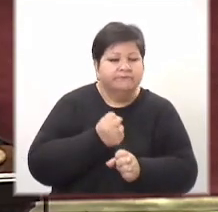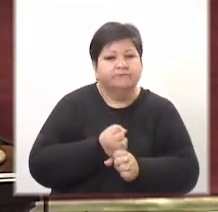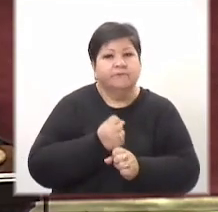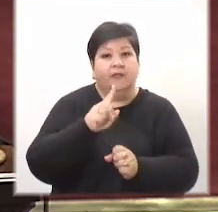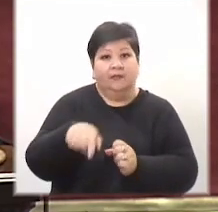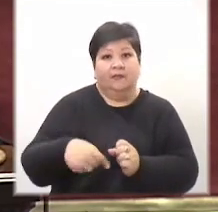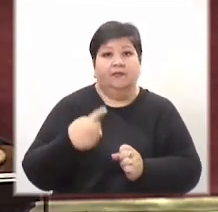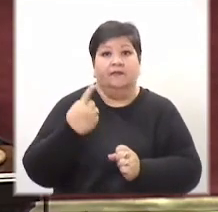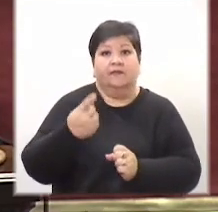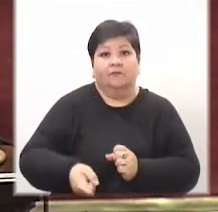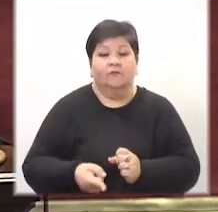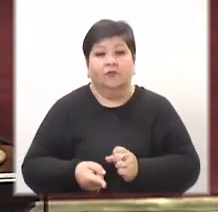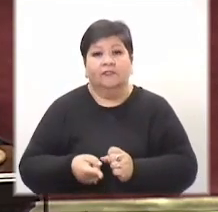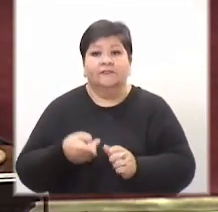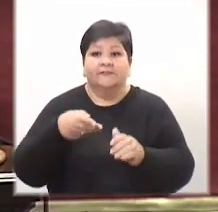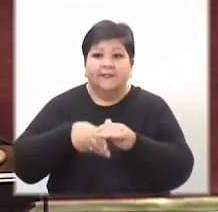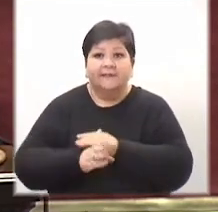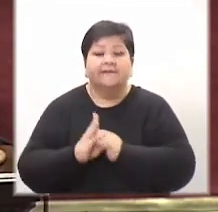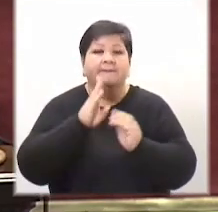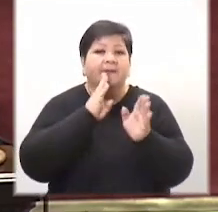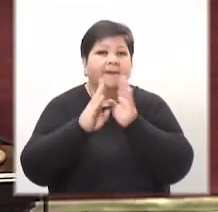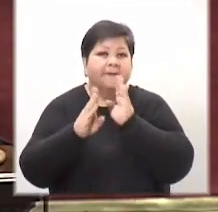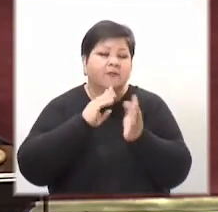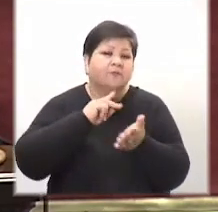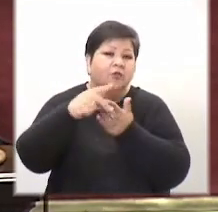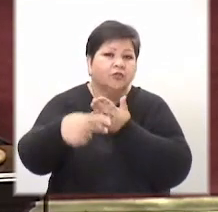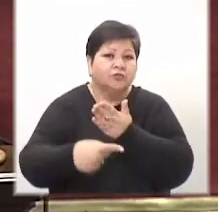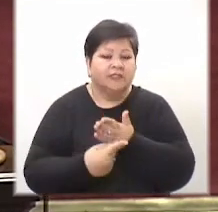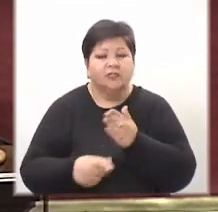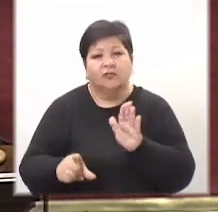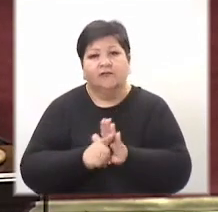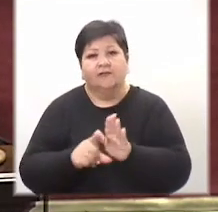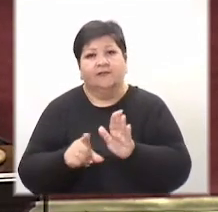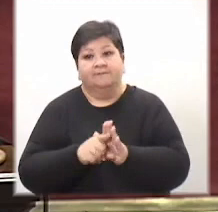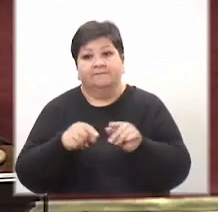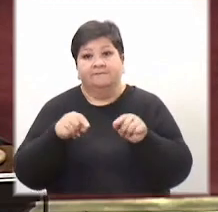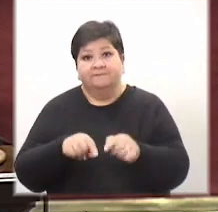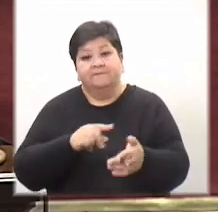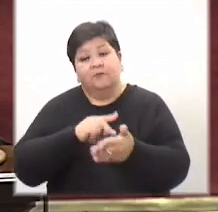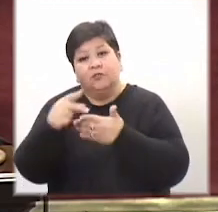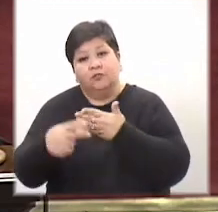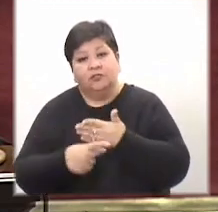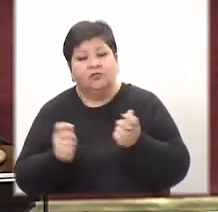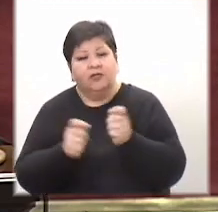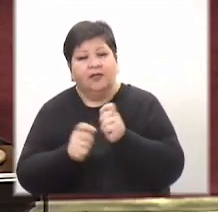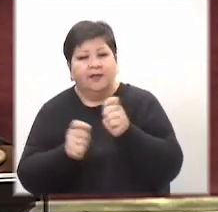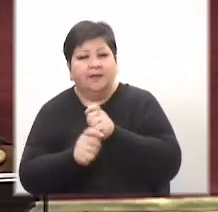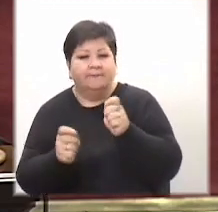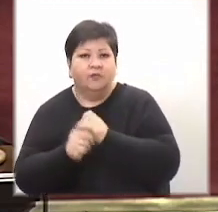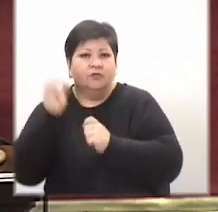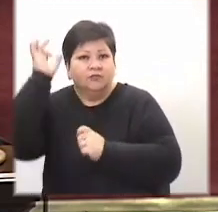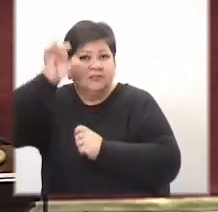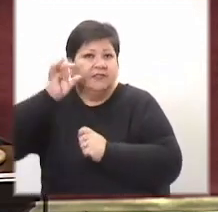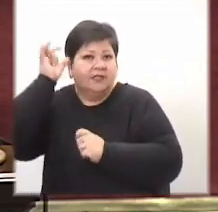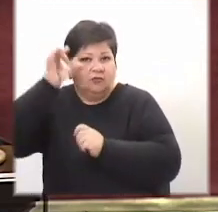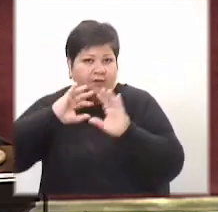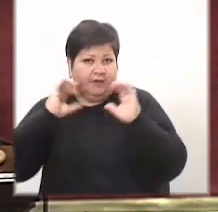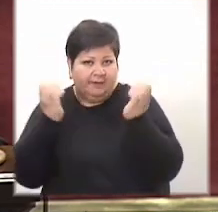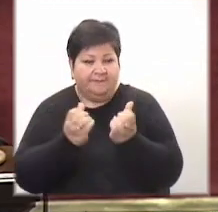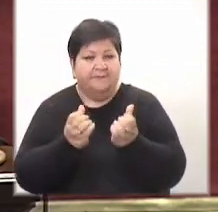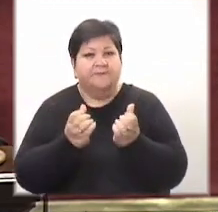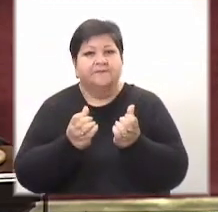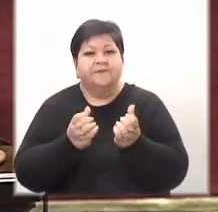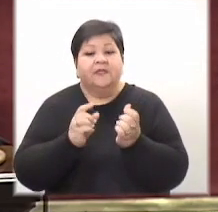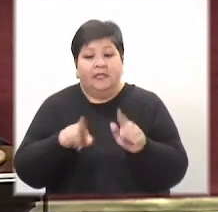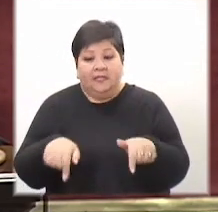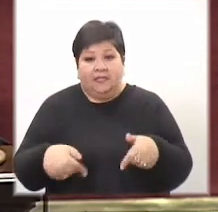para que luego de eso ingresara al Parlamento un proyecto de ley. Dicho proyecto sufrió varias modificaciones en la Cámara de Senadores y en la